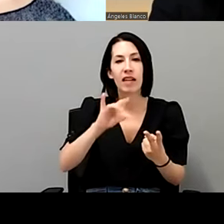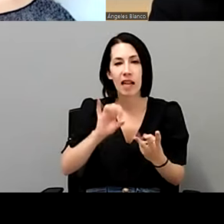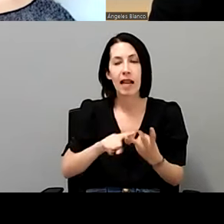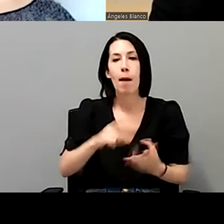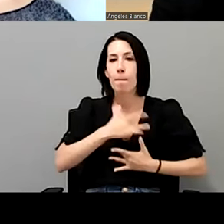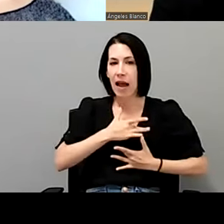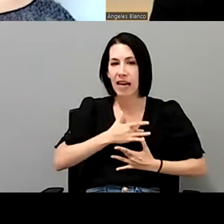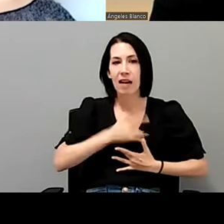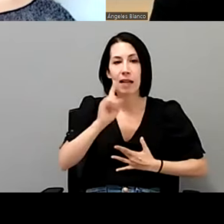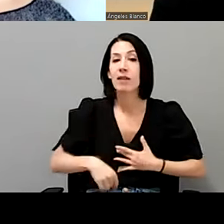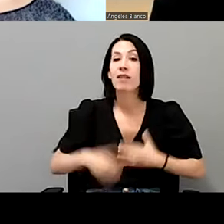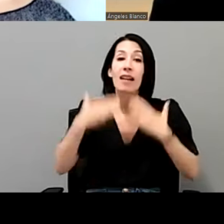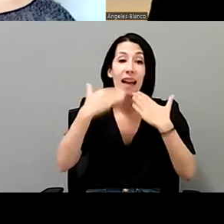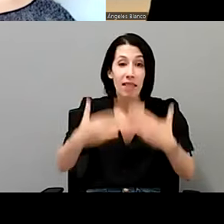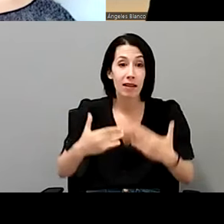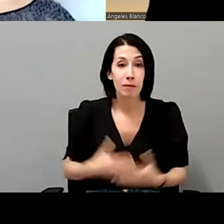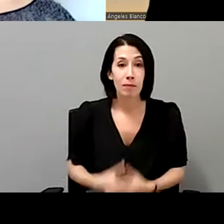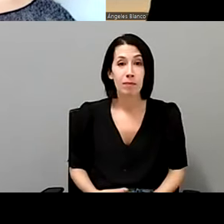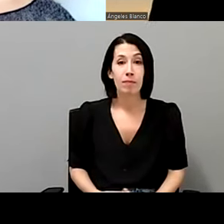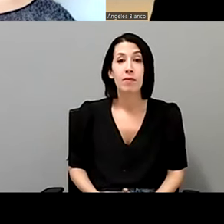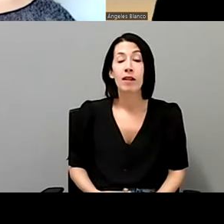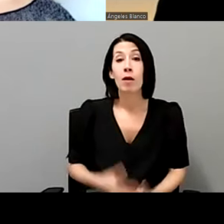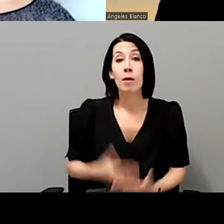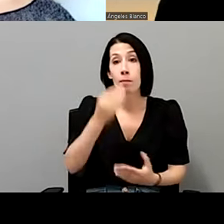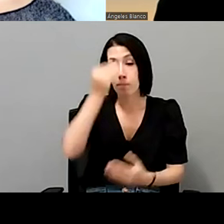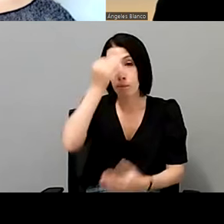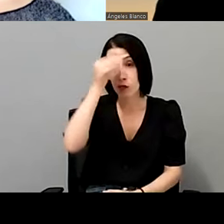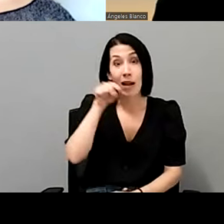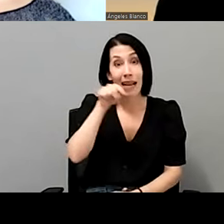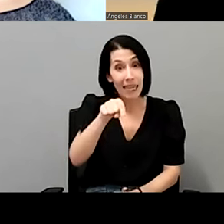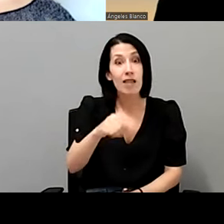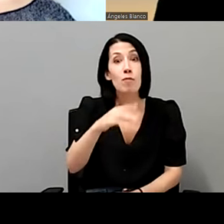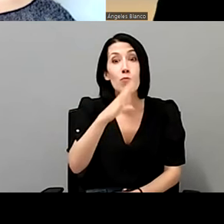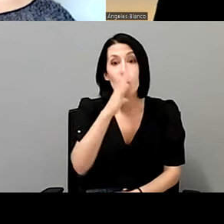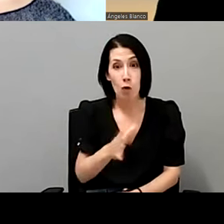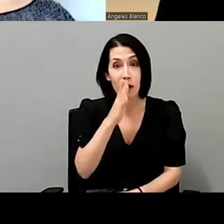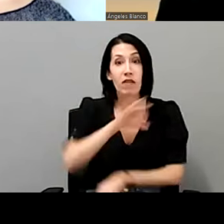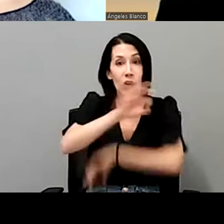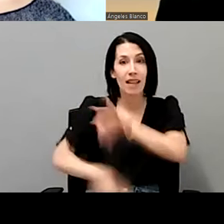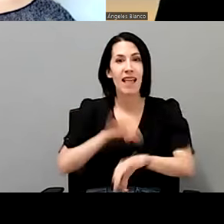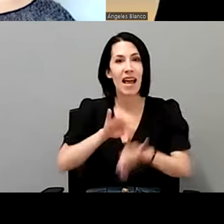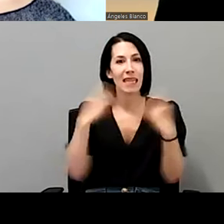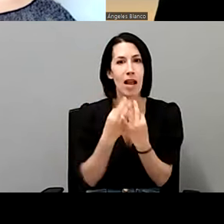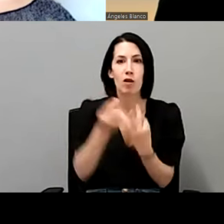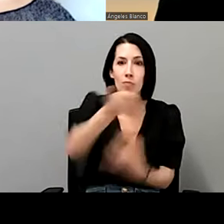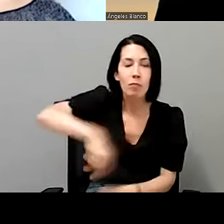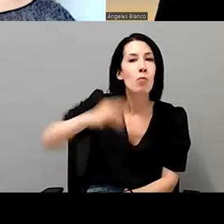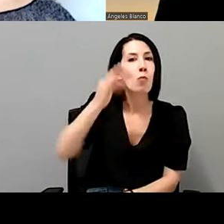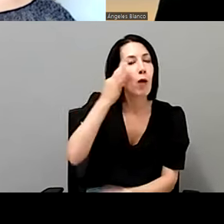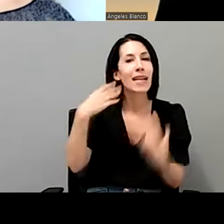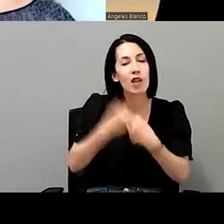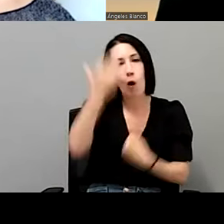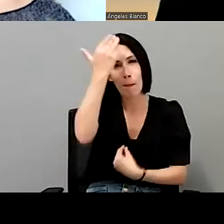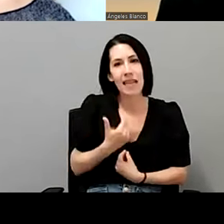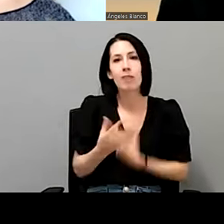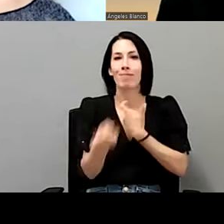María. Yo creo que este es el verdadero sentido de un seminario y este es el verdadero sentido de lo que tiene que